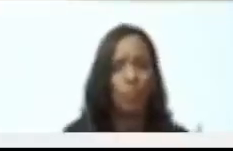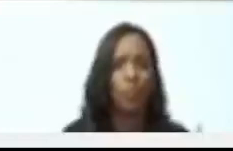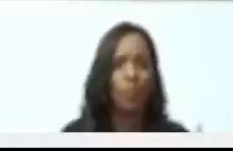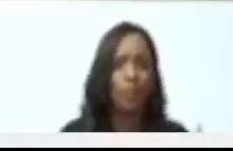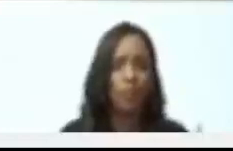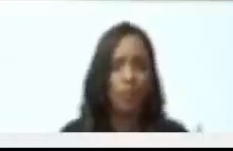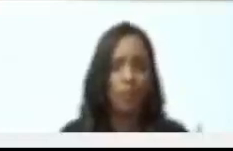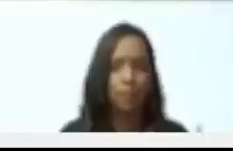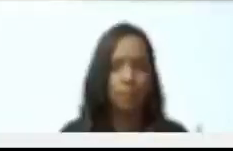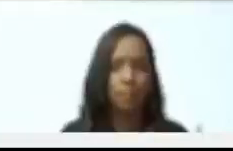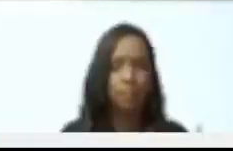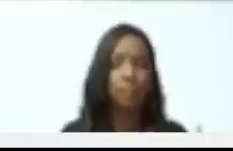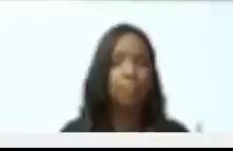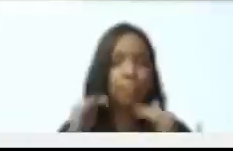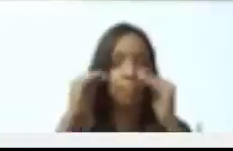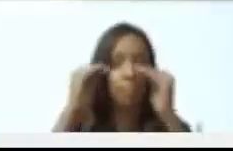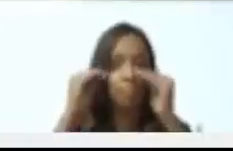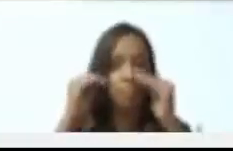a